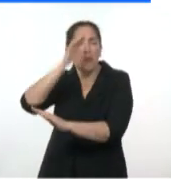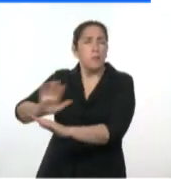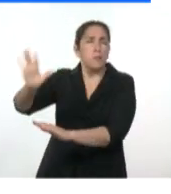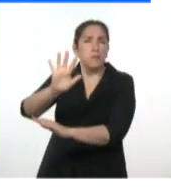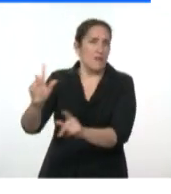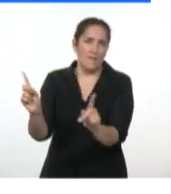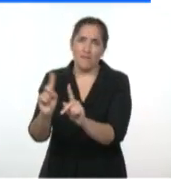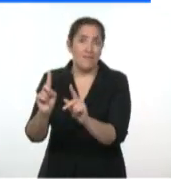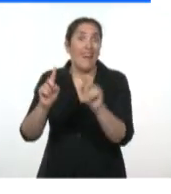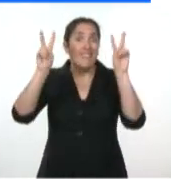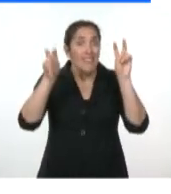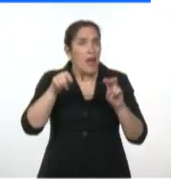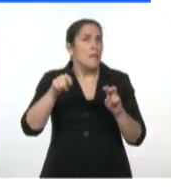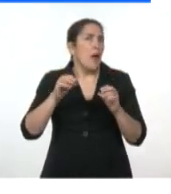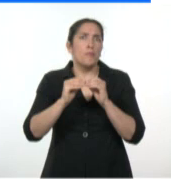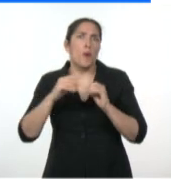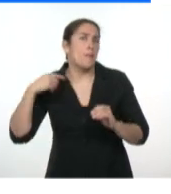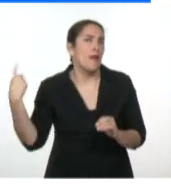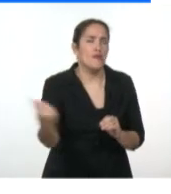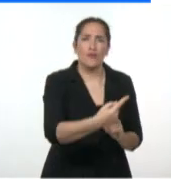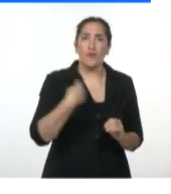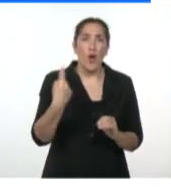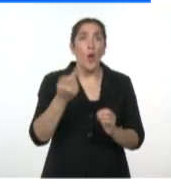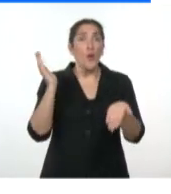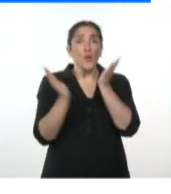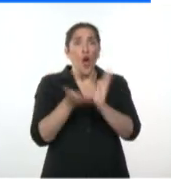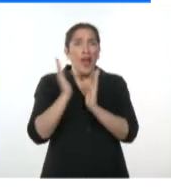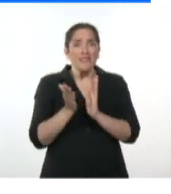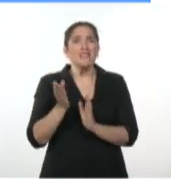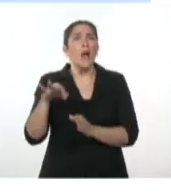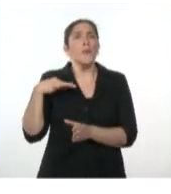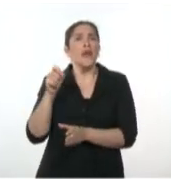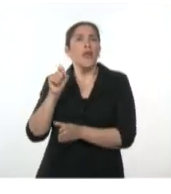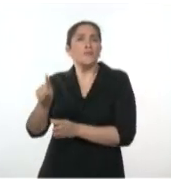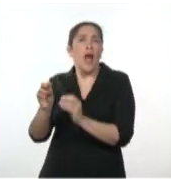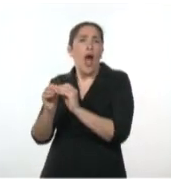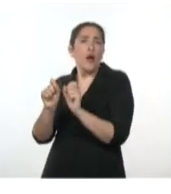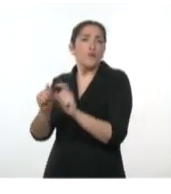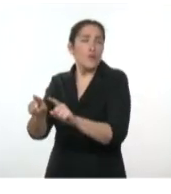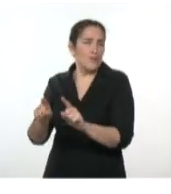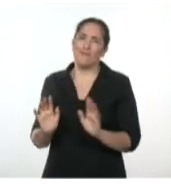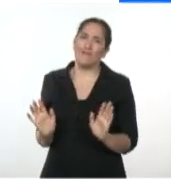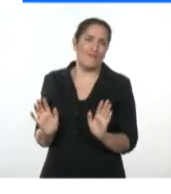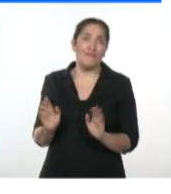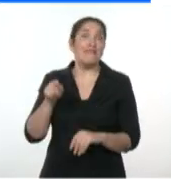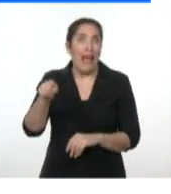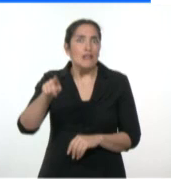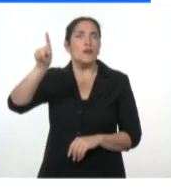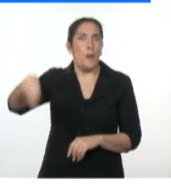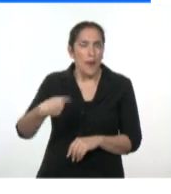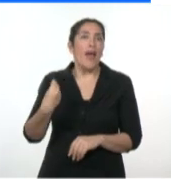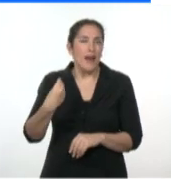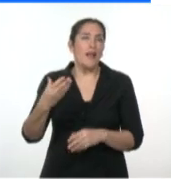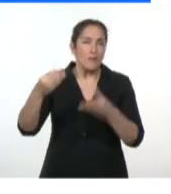problema de todos. Considerar que la violencia forma parte de la vida privada de las parejas es uno de los factores por los cuales